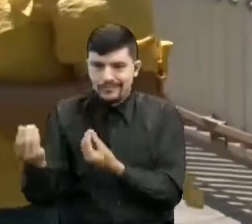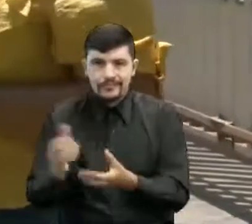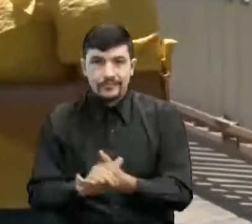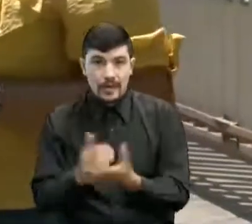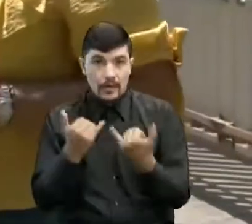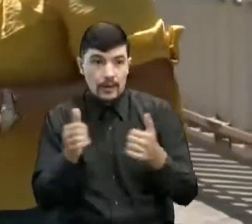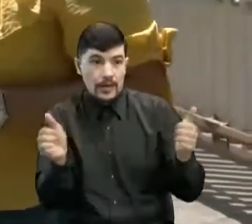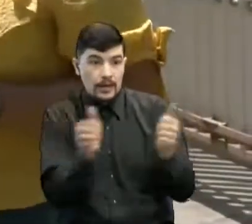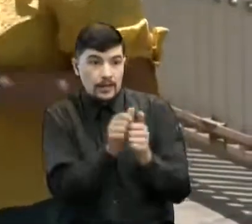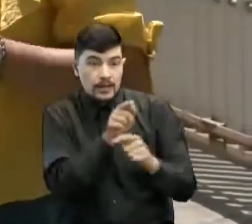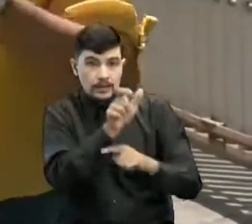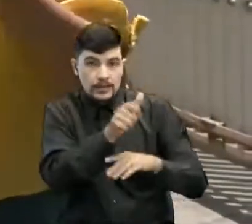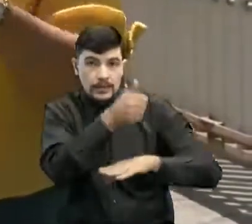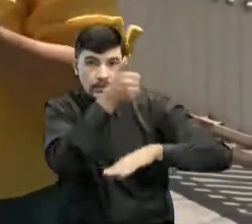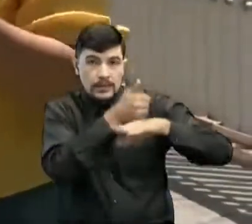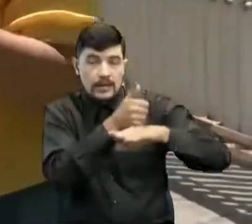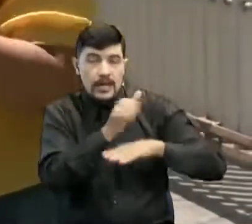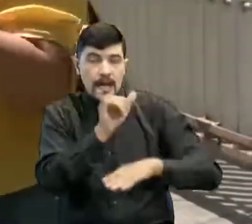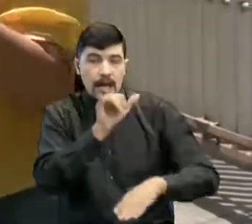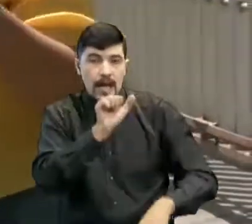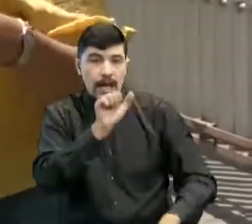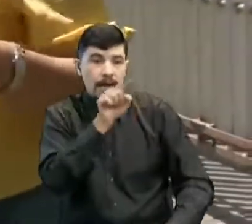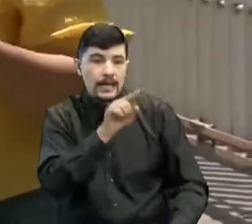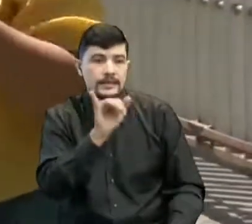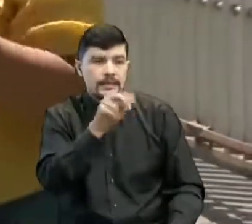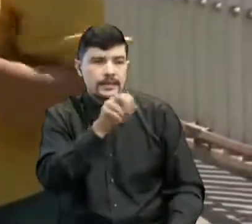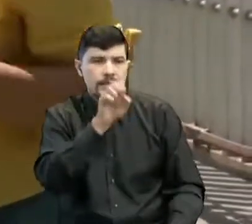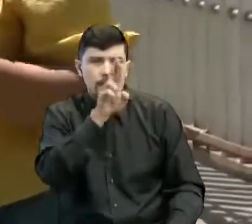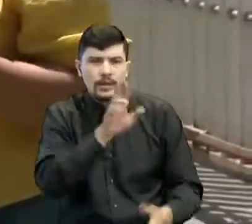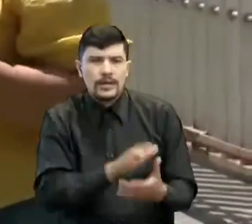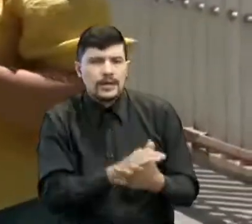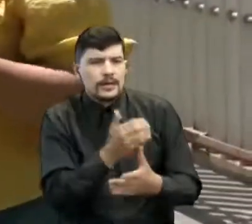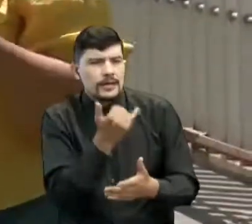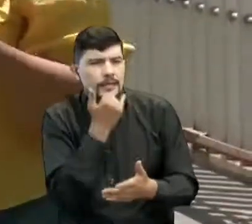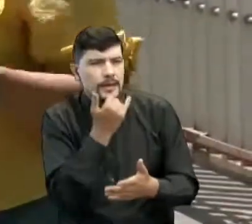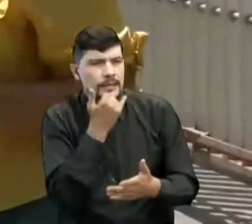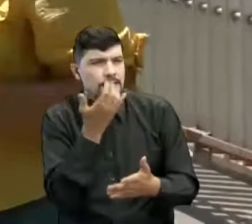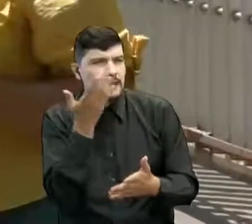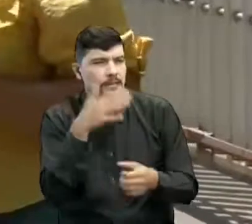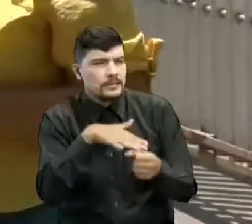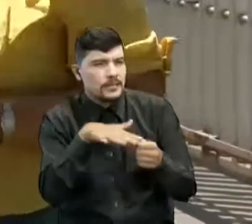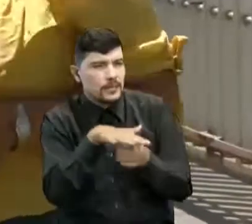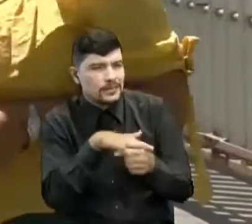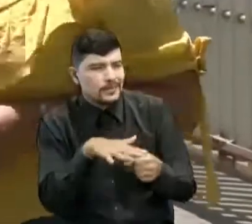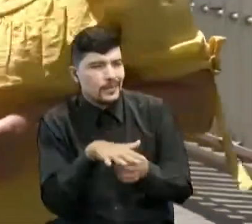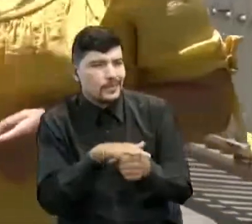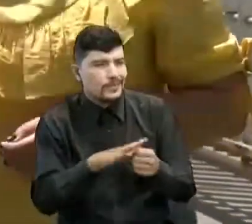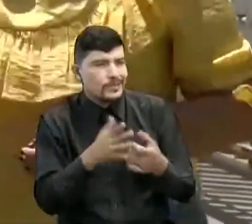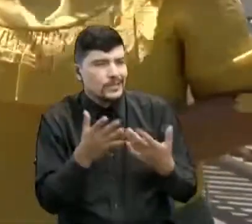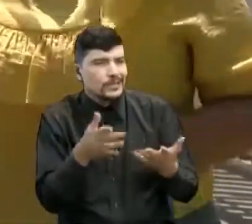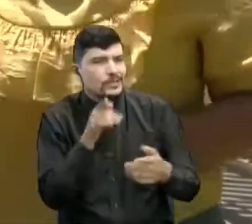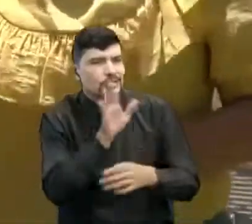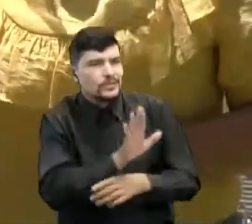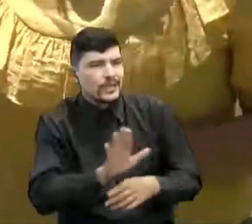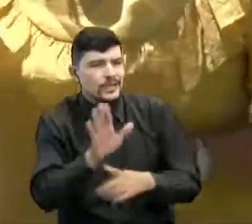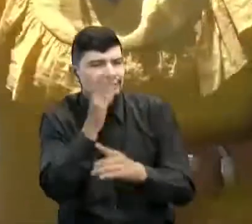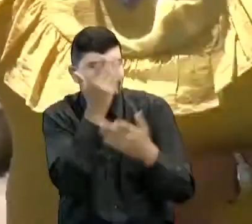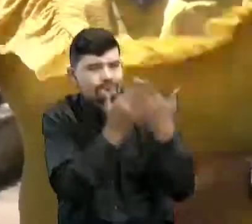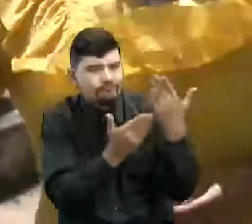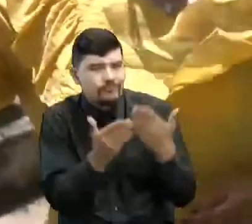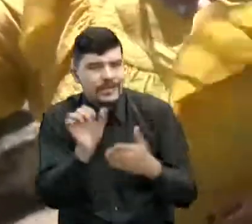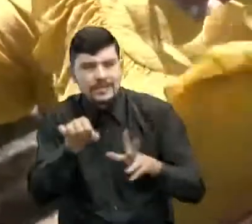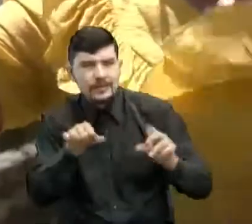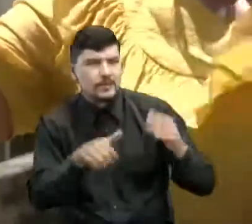ASINOR. Muy buenas tardes, César. ¿Qué ha pasado en los últimos días y cómo se analiza el regreso a clase? Muy buenas tardes a todos